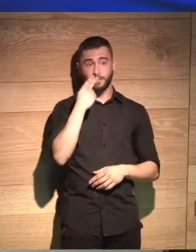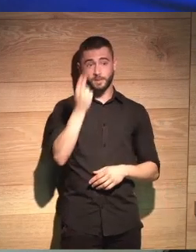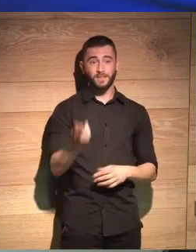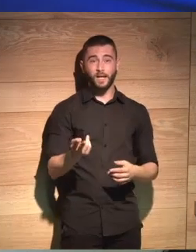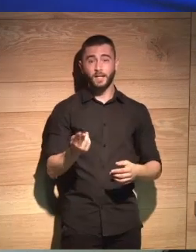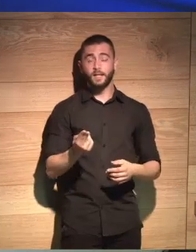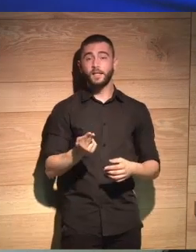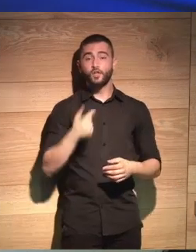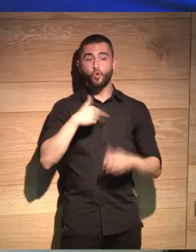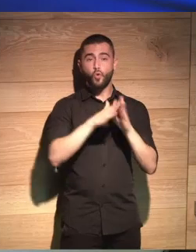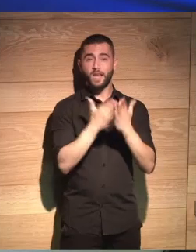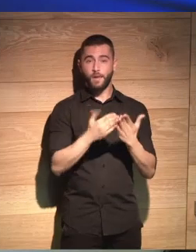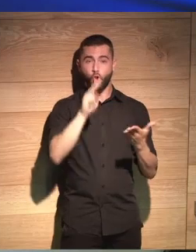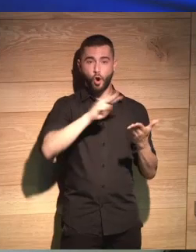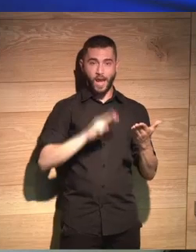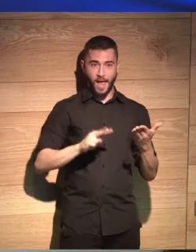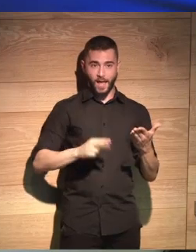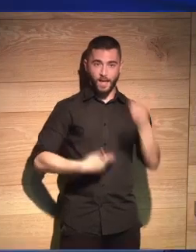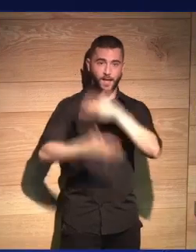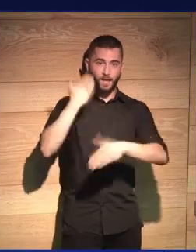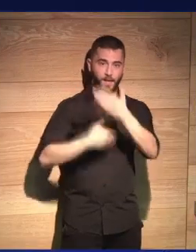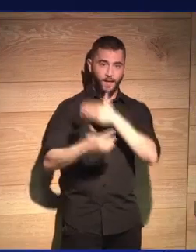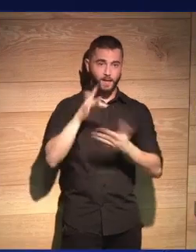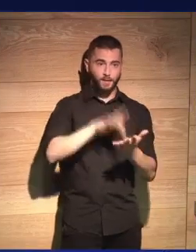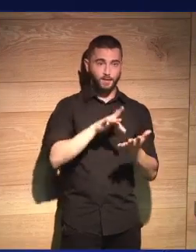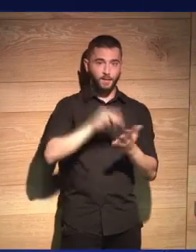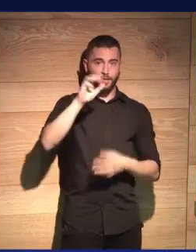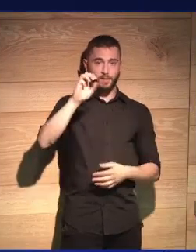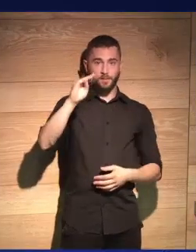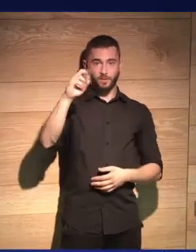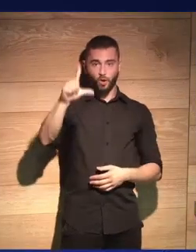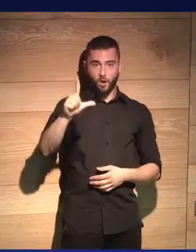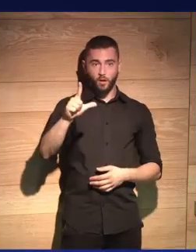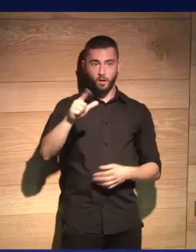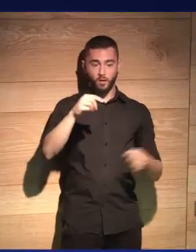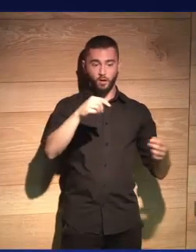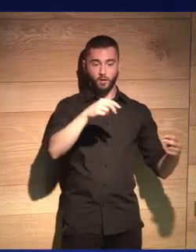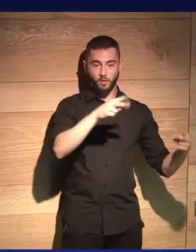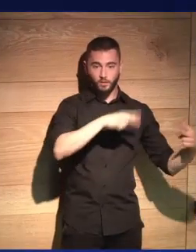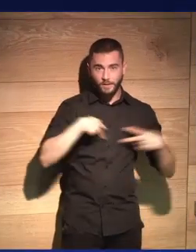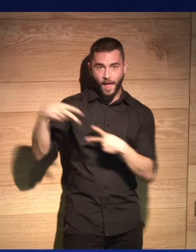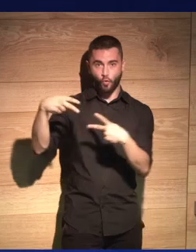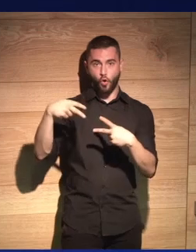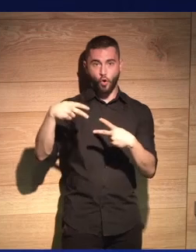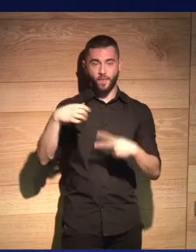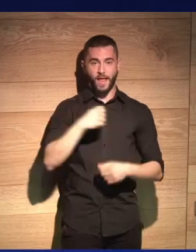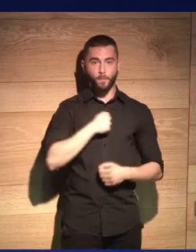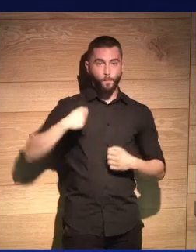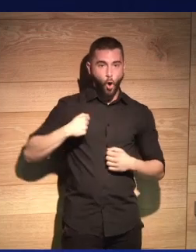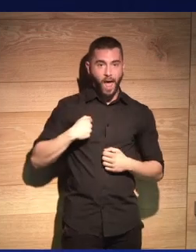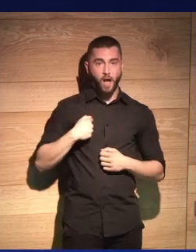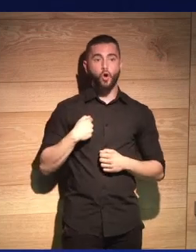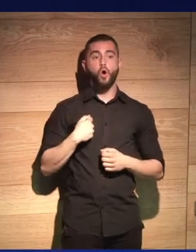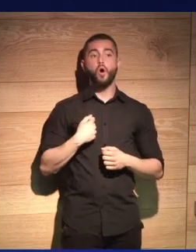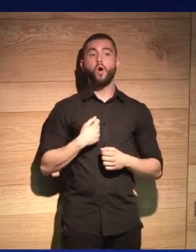espacio. Leí un libro entonces que tradujo Pitol del polaco, que se llama La